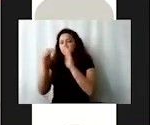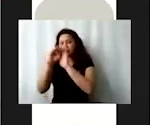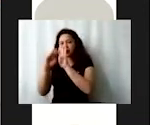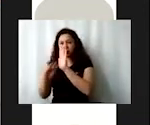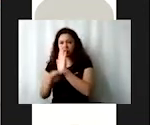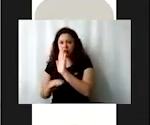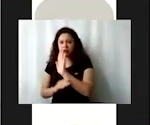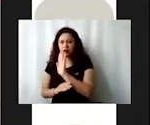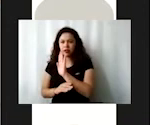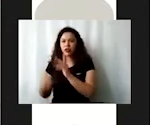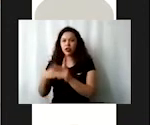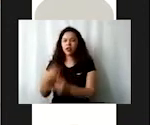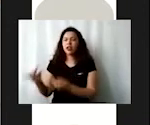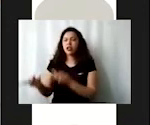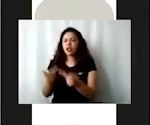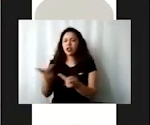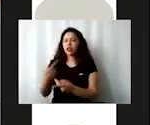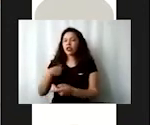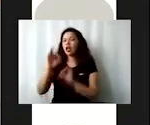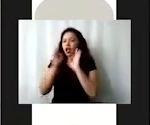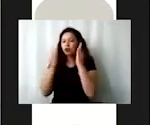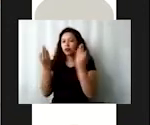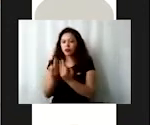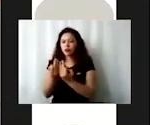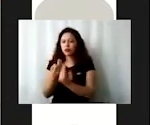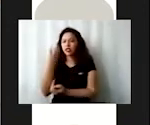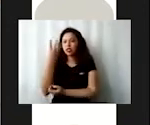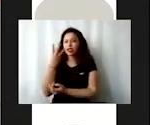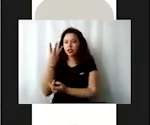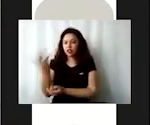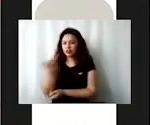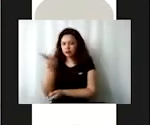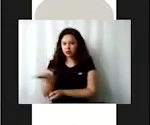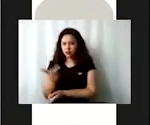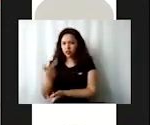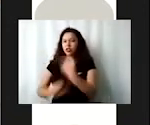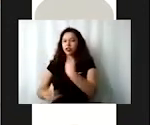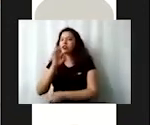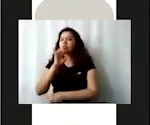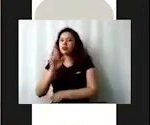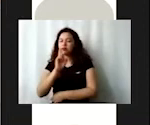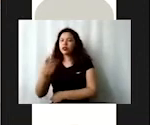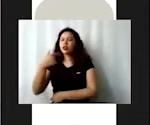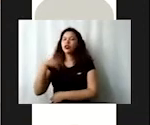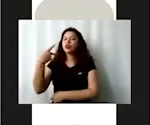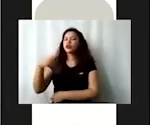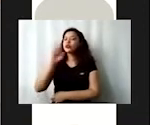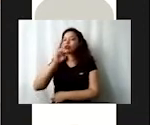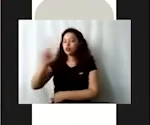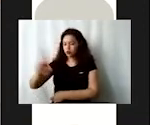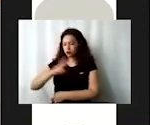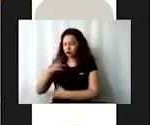cómo traía yo preparado mi formulario con estas 3 preguntas para que todos las pudieran responder y yo llevarme sus